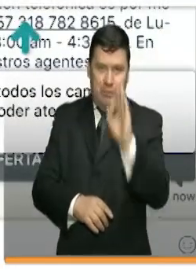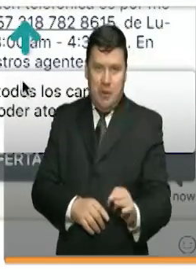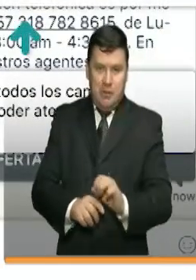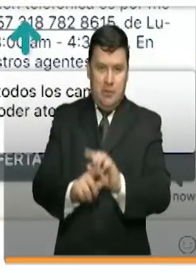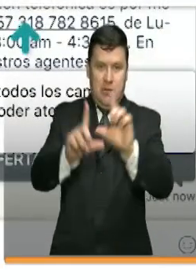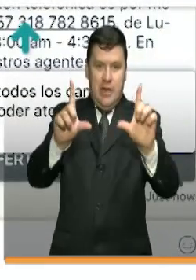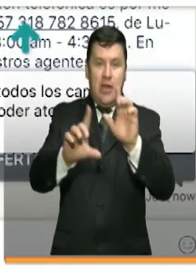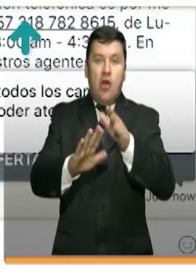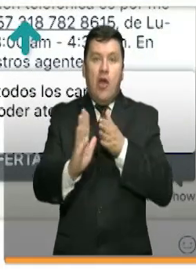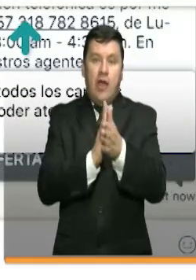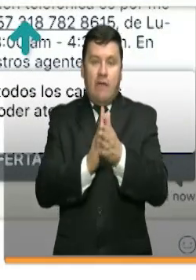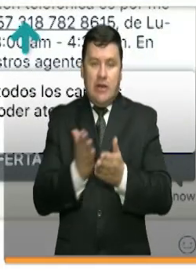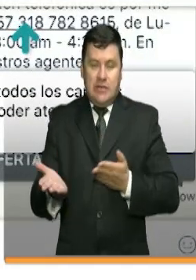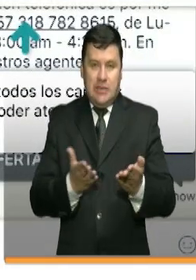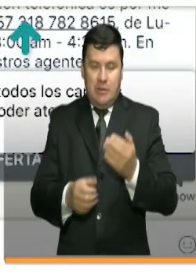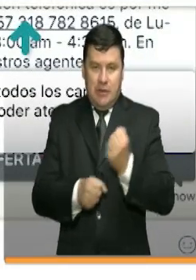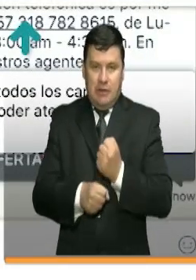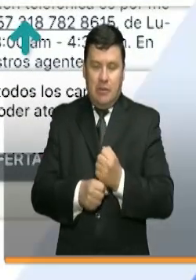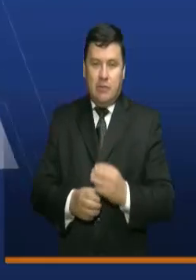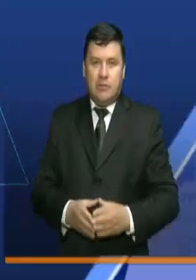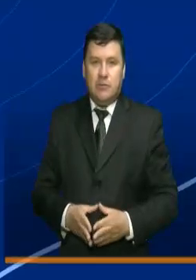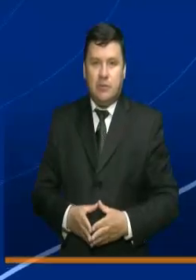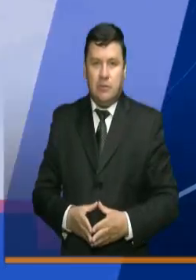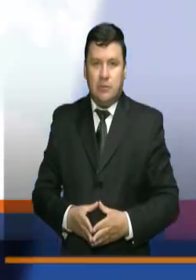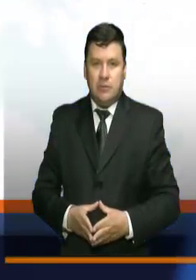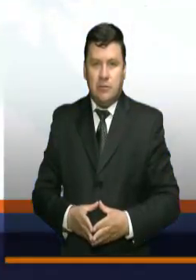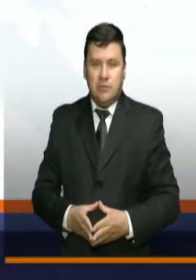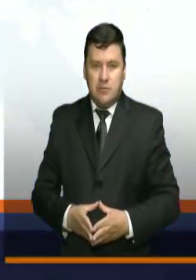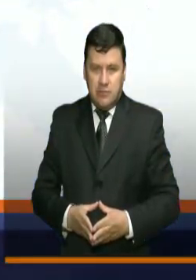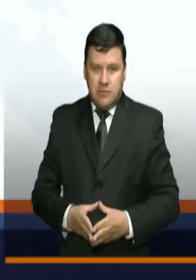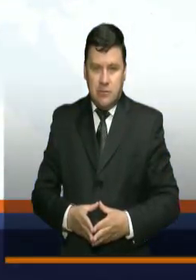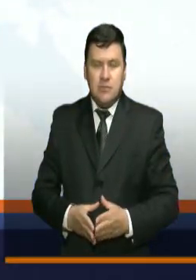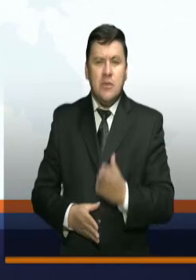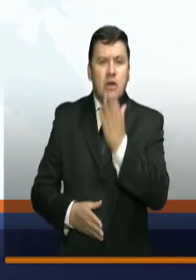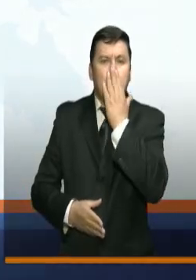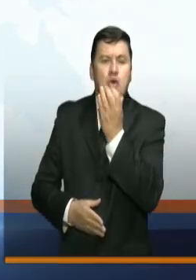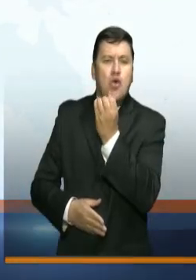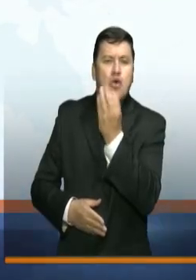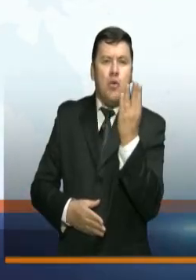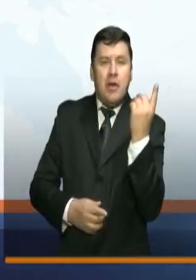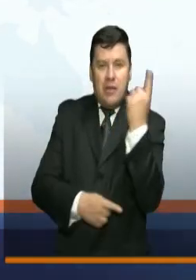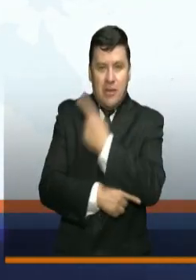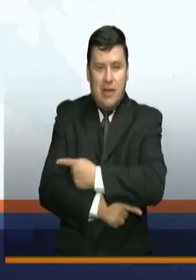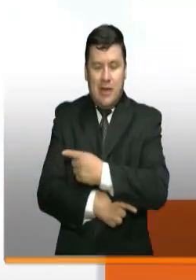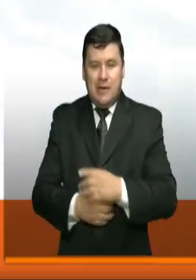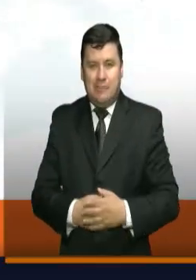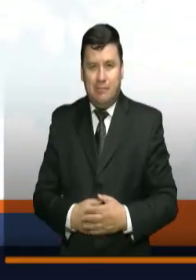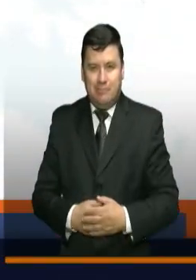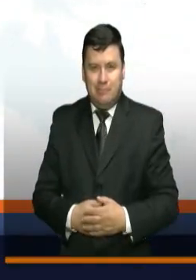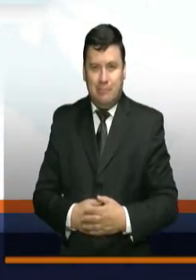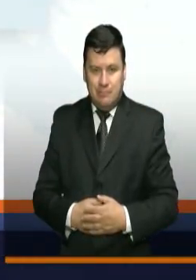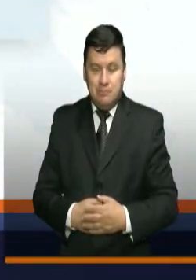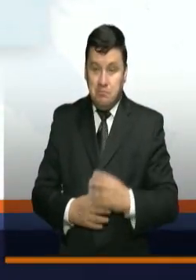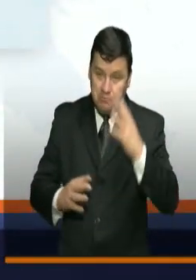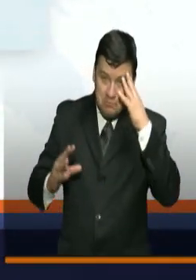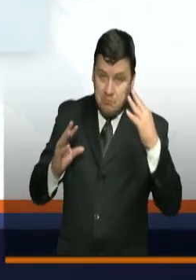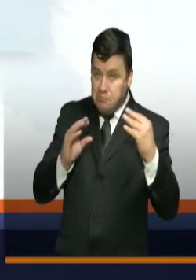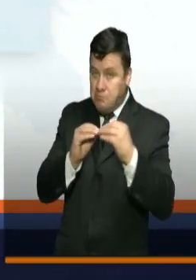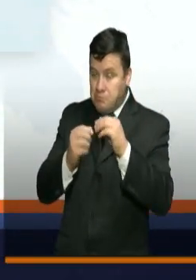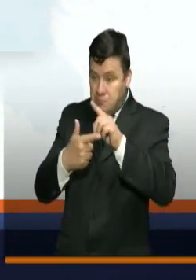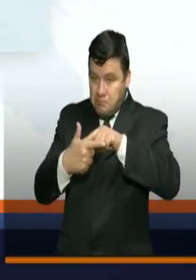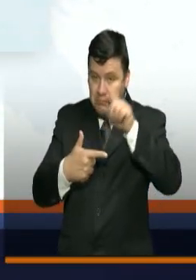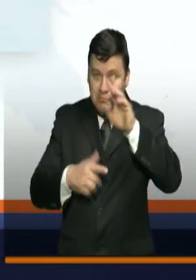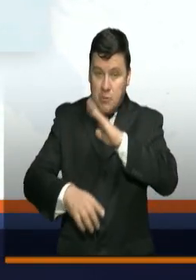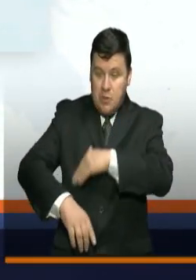sistema de información del Servicio Público de Empleo. Este es el dato del día. De acuerdo con cifras